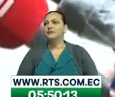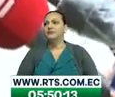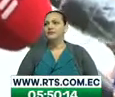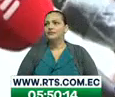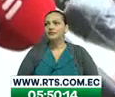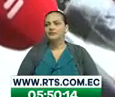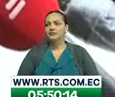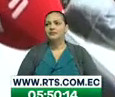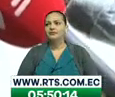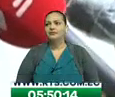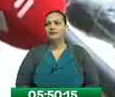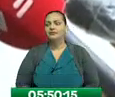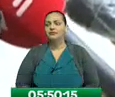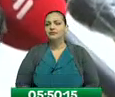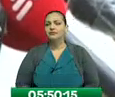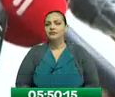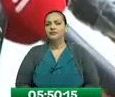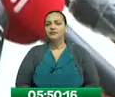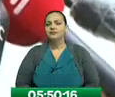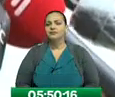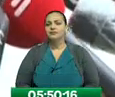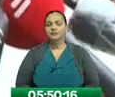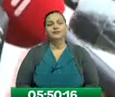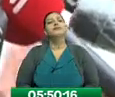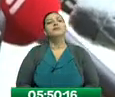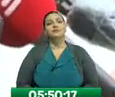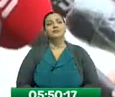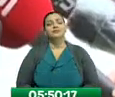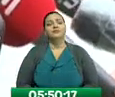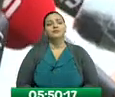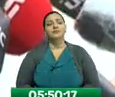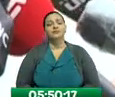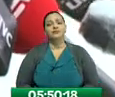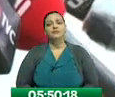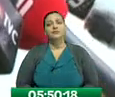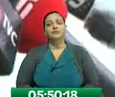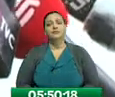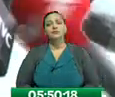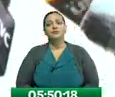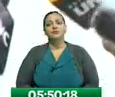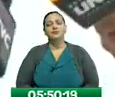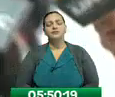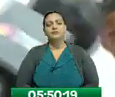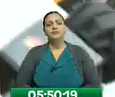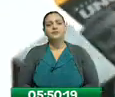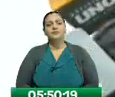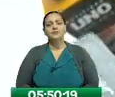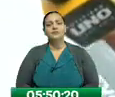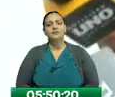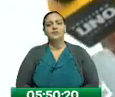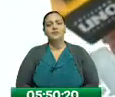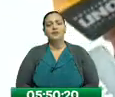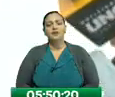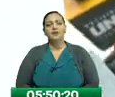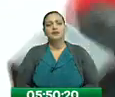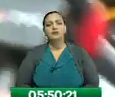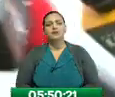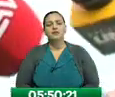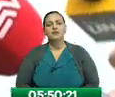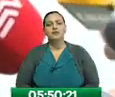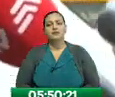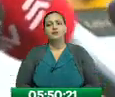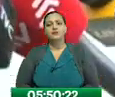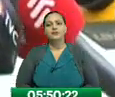en este momento y habrá que ver qué es lo que encuentran, porque realmente hasta el momento no han encontrado nada. ¿A qué se dedica la empresa? ¿La bodega de qué insumos